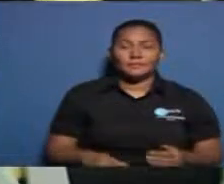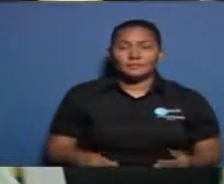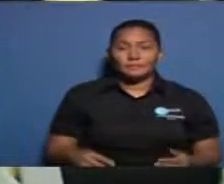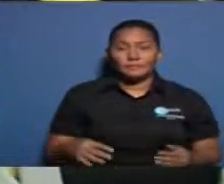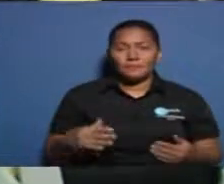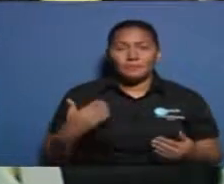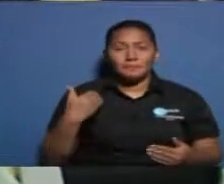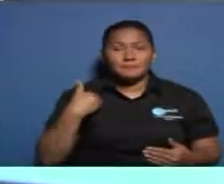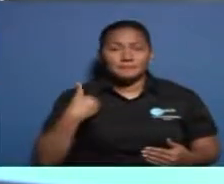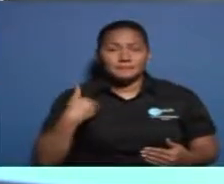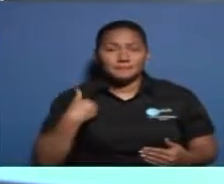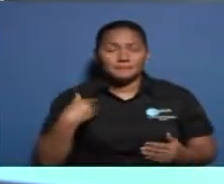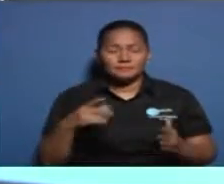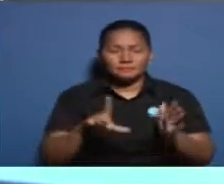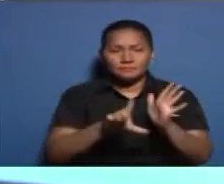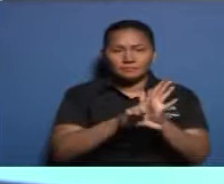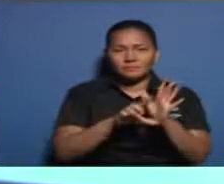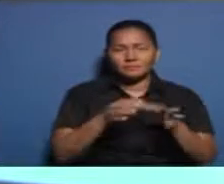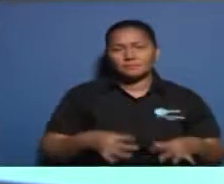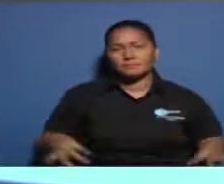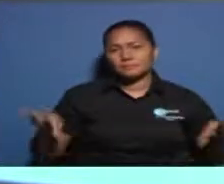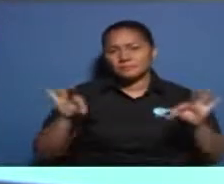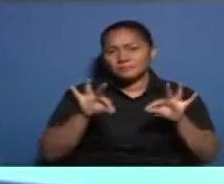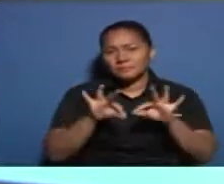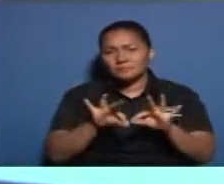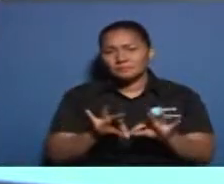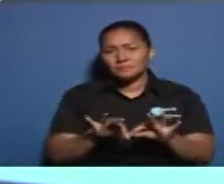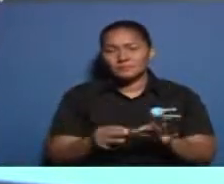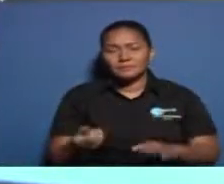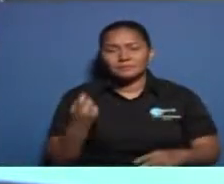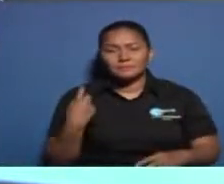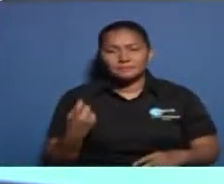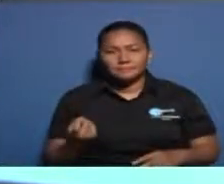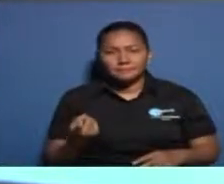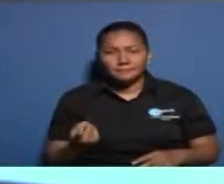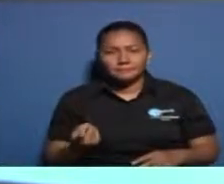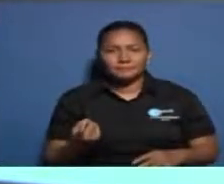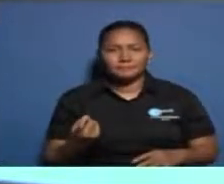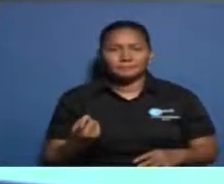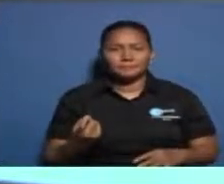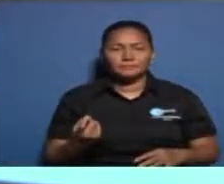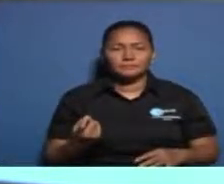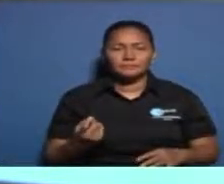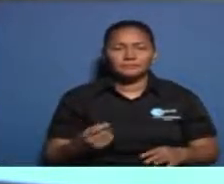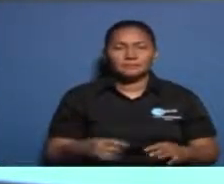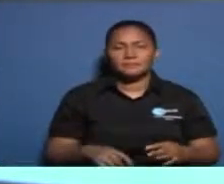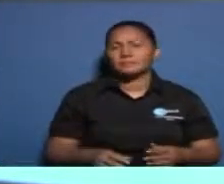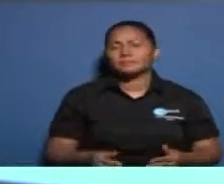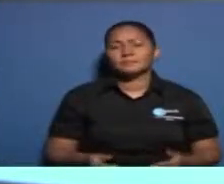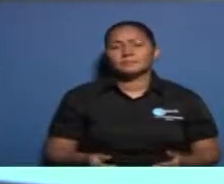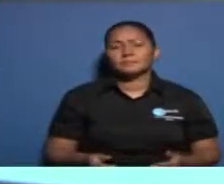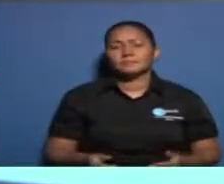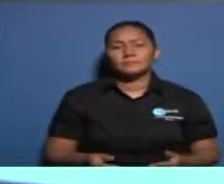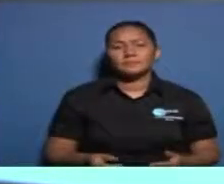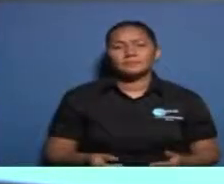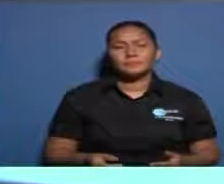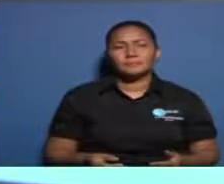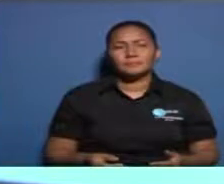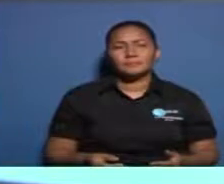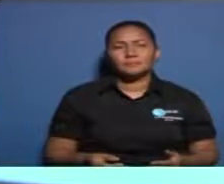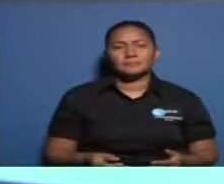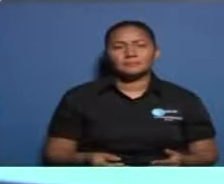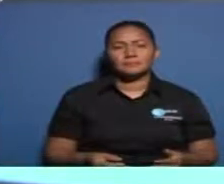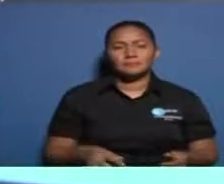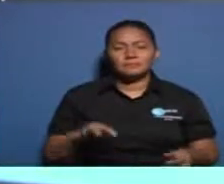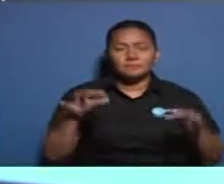solamente tener una normativa esos son pasos fundamentales y aquí quiero recalcar algo con el tema de las leyes con las normas una